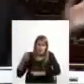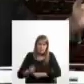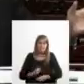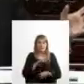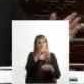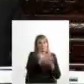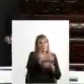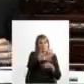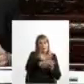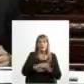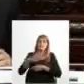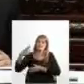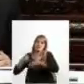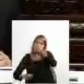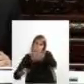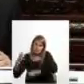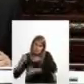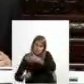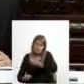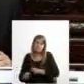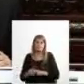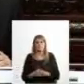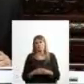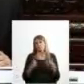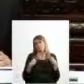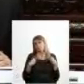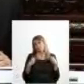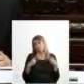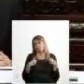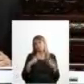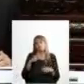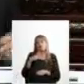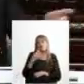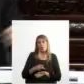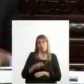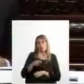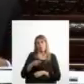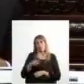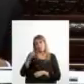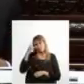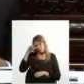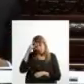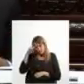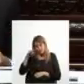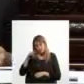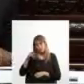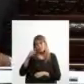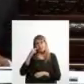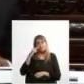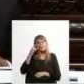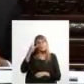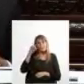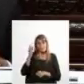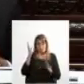porque la vaca sigue dando leche. Se cansó el ganadero, ese que está sufriendo hoy con la seca porque las vacas no se